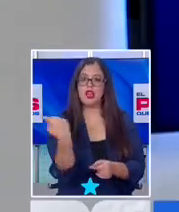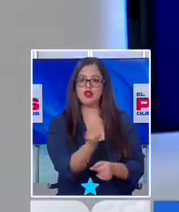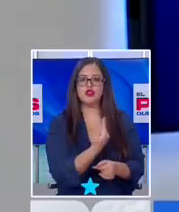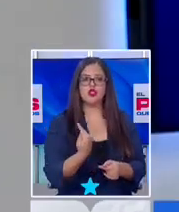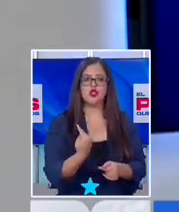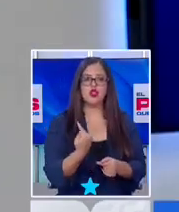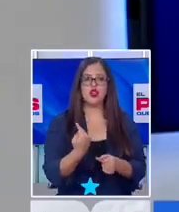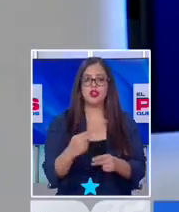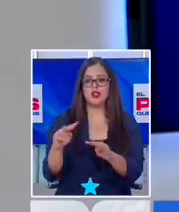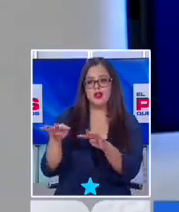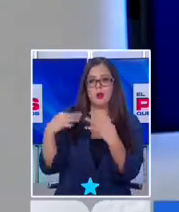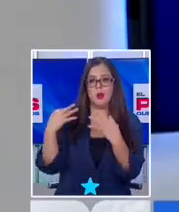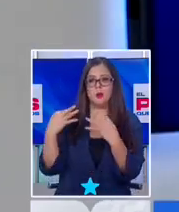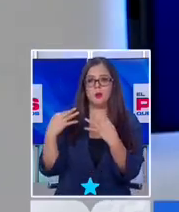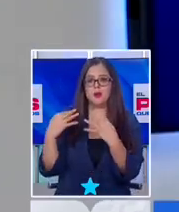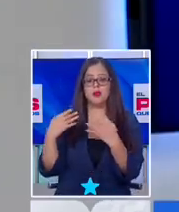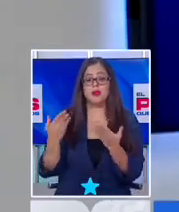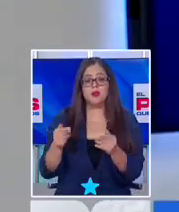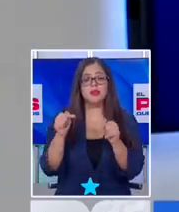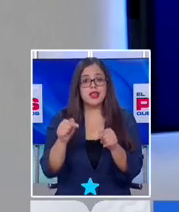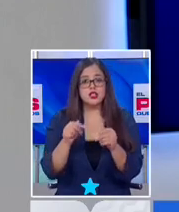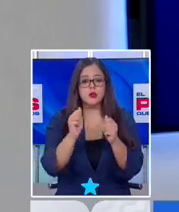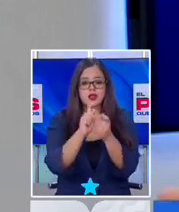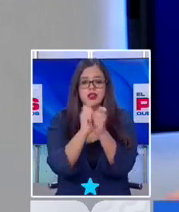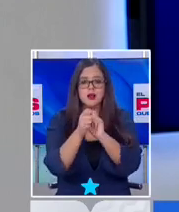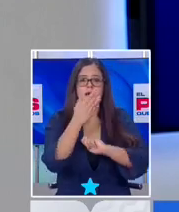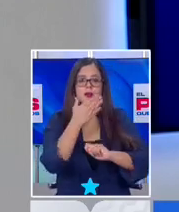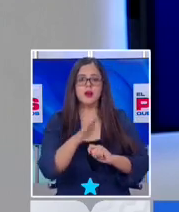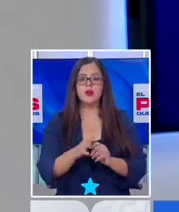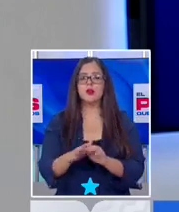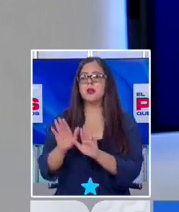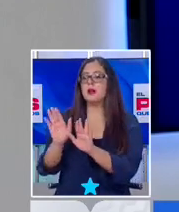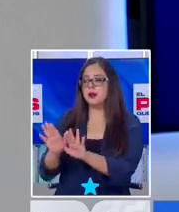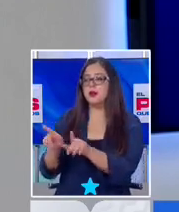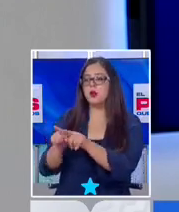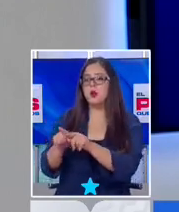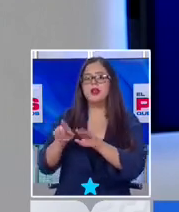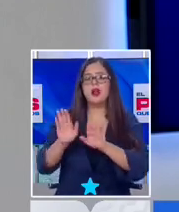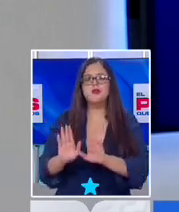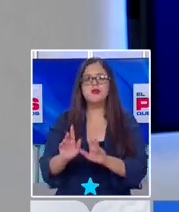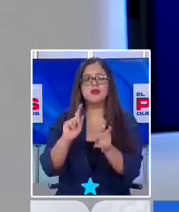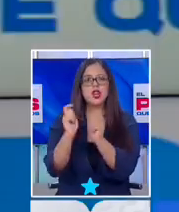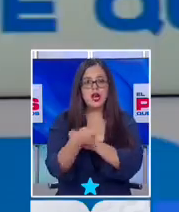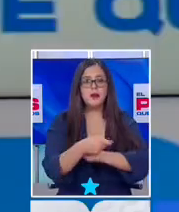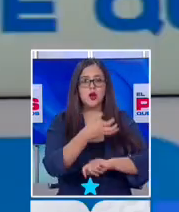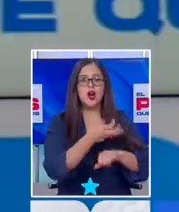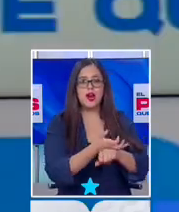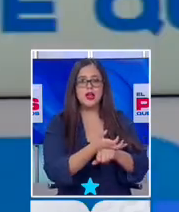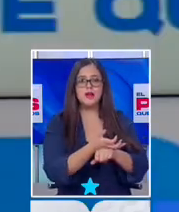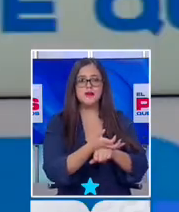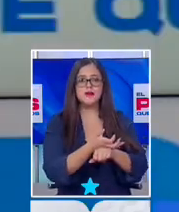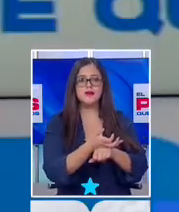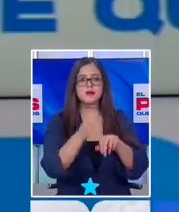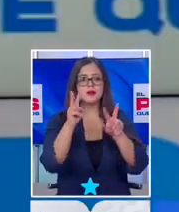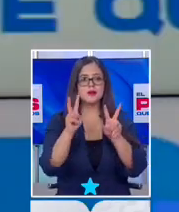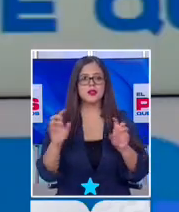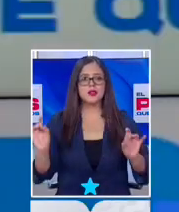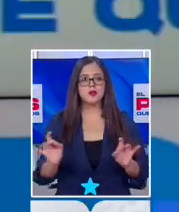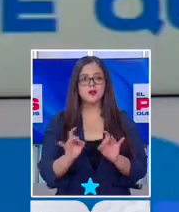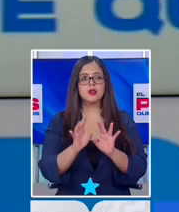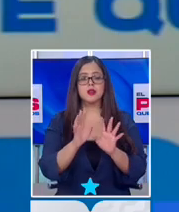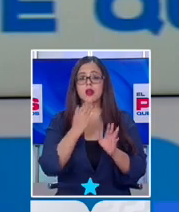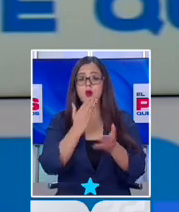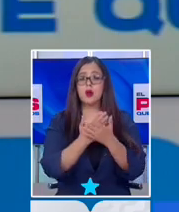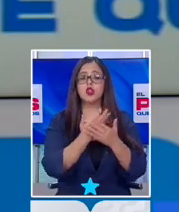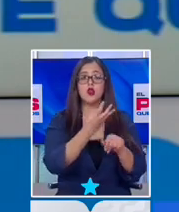nos han visto así entonces yo creo que esas cosas y se pueden ir mejorando yo he dicho que ha frenado los cambios de género la óptica de que justamente al tener